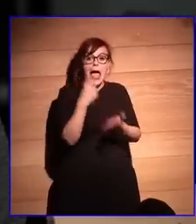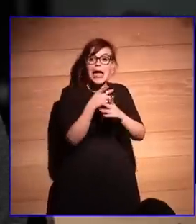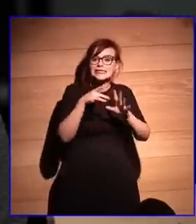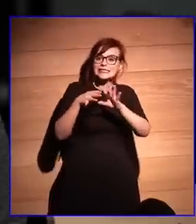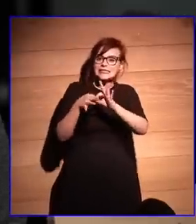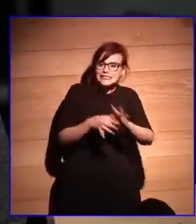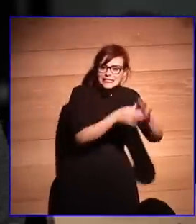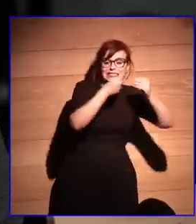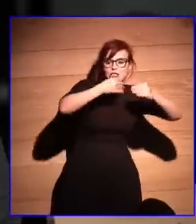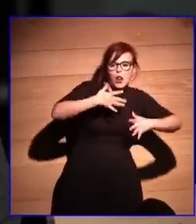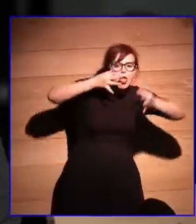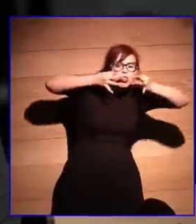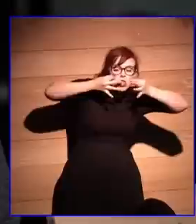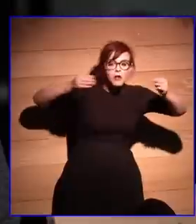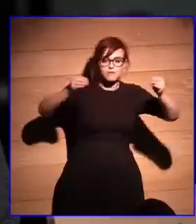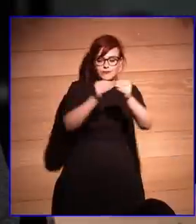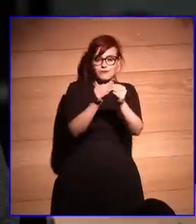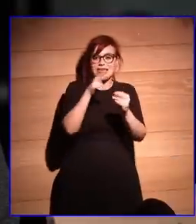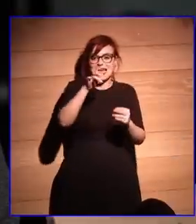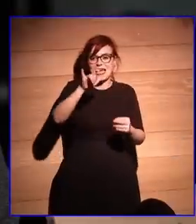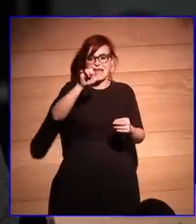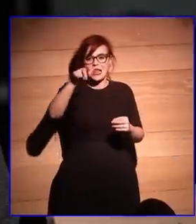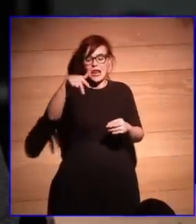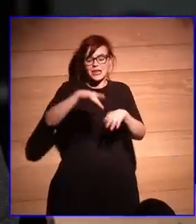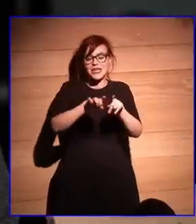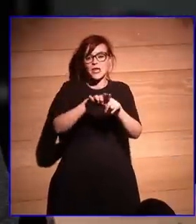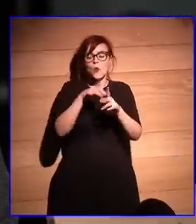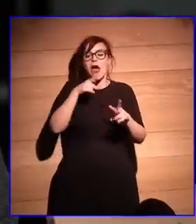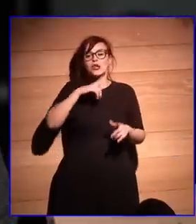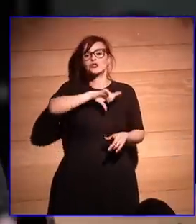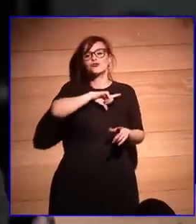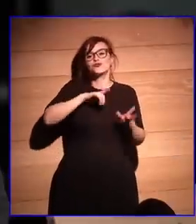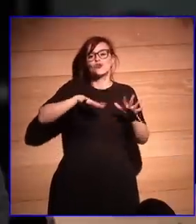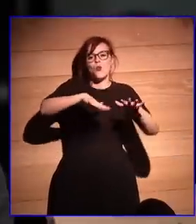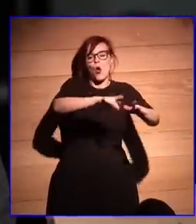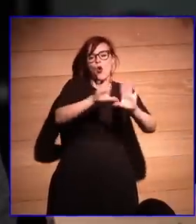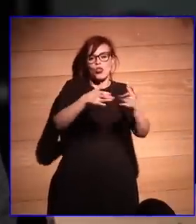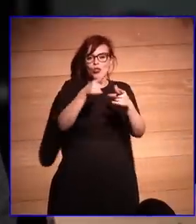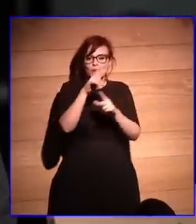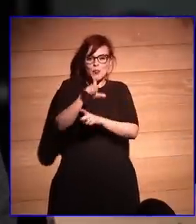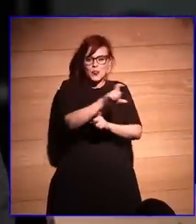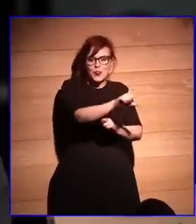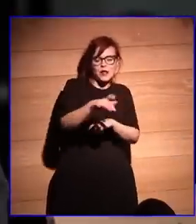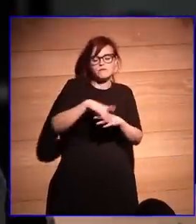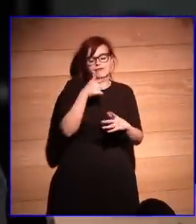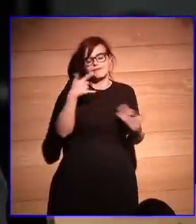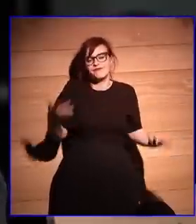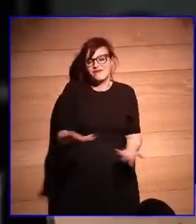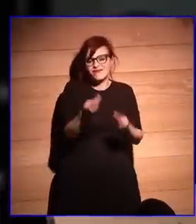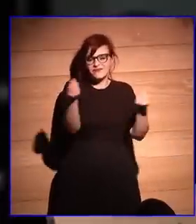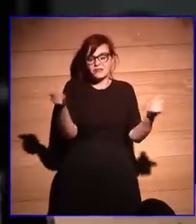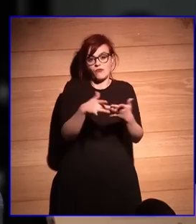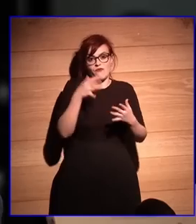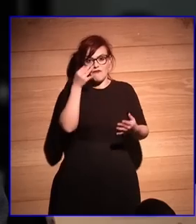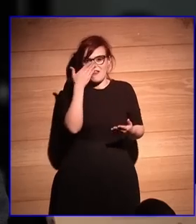intencional y literal... O sea, Heinlein, por ejemplo, en Starship Troopers, eso caduca bastante rápido. Eso, ¿no?, caduca de forma casi inmediata, porque atiende a